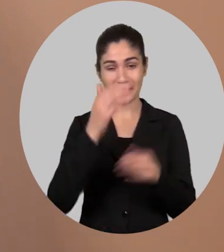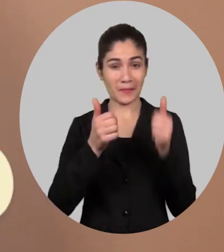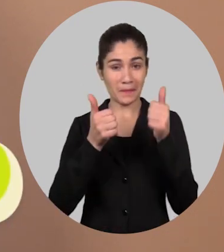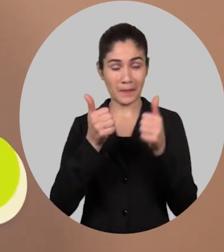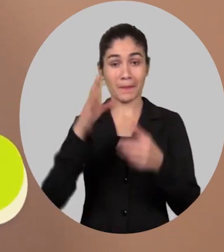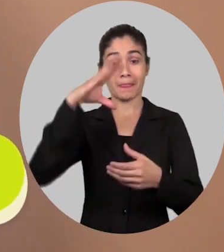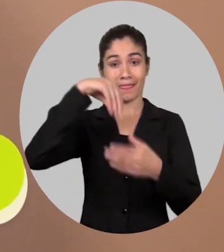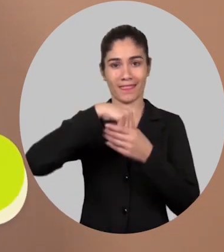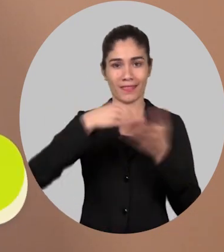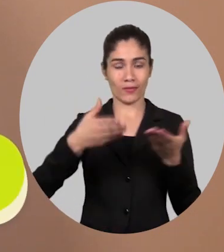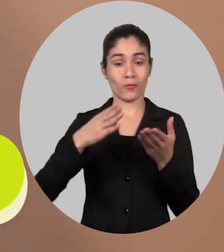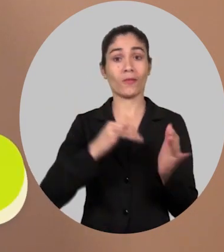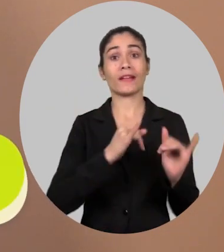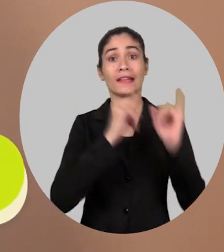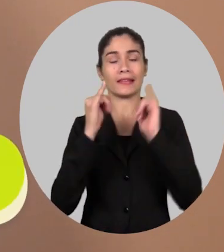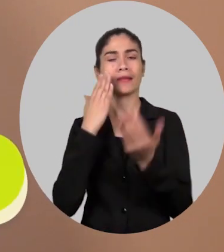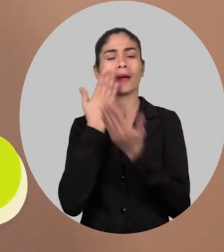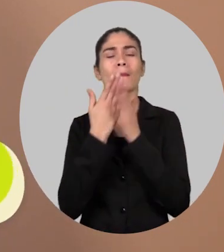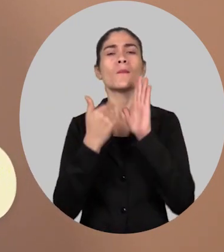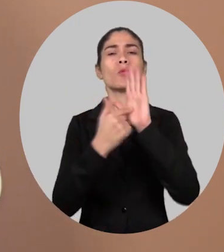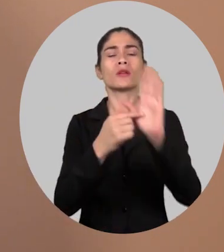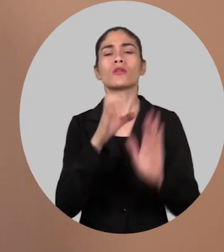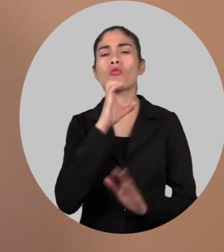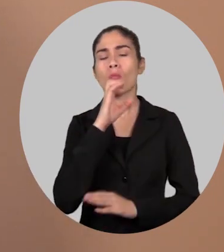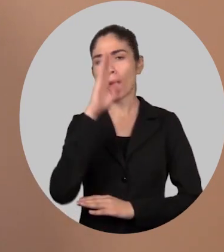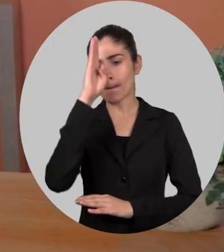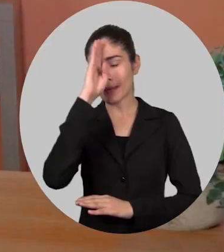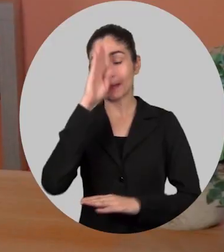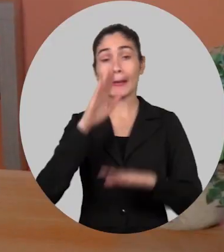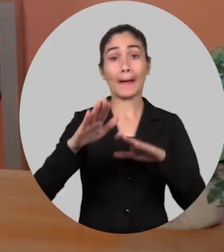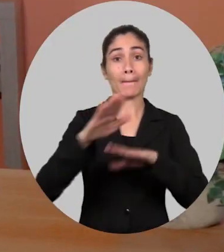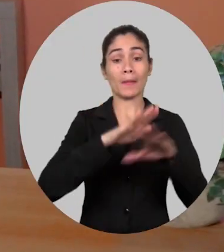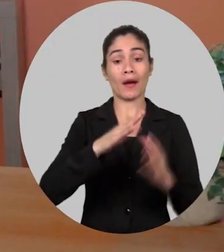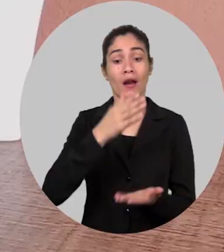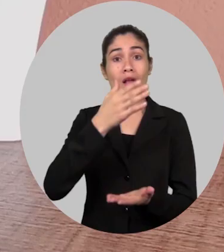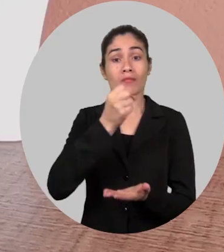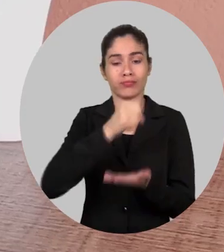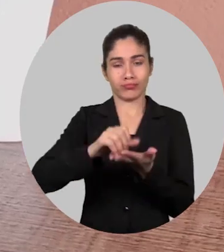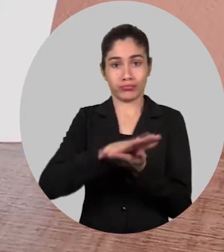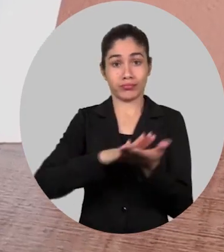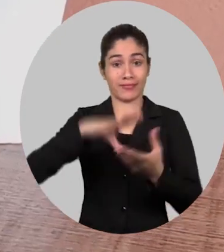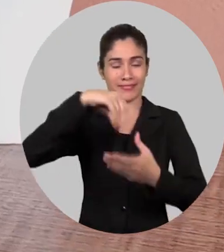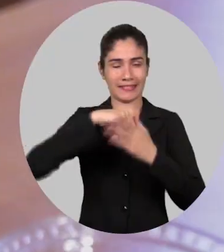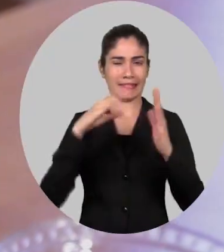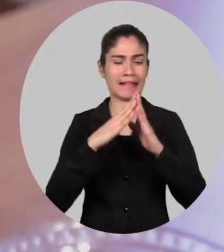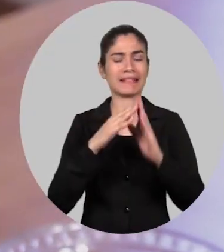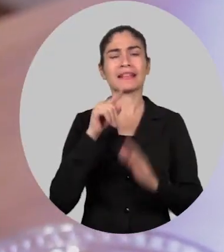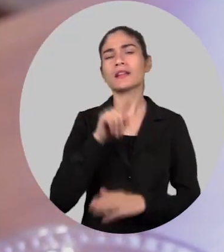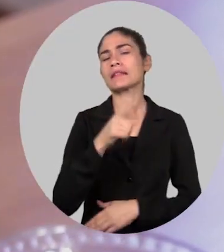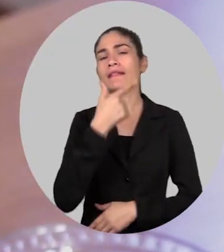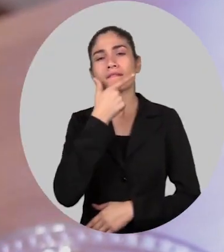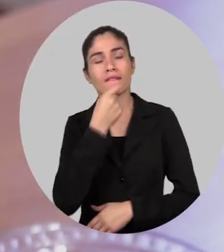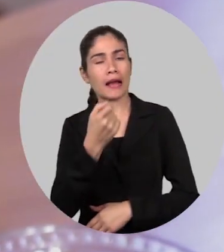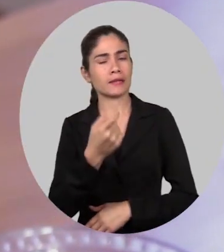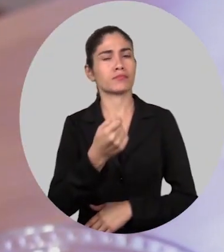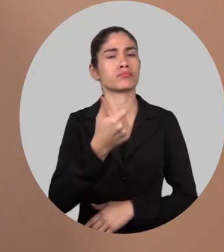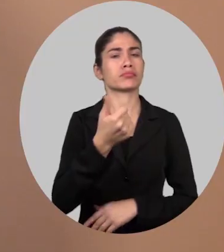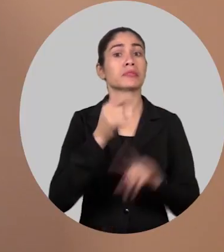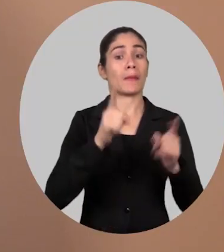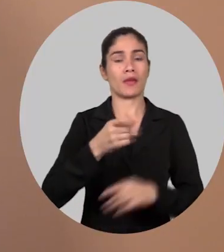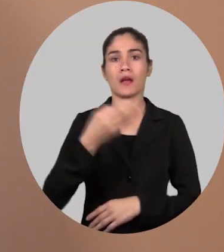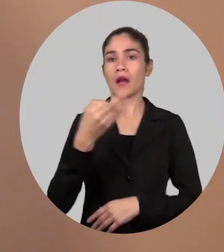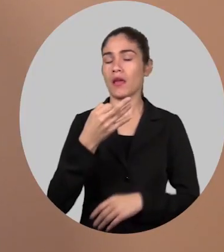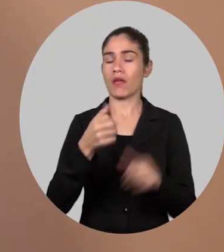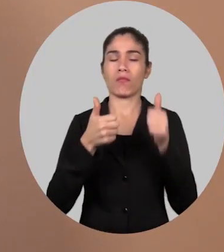Bienvenidos, Baeyapa. Hoy vamos a aprender a elaborar detergente de cocina de una manera sencilla, rápida y